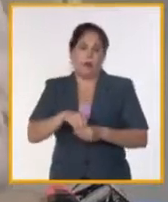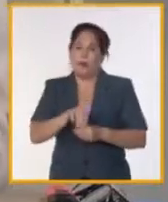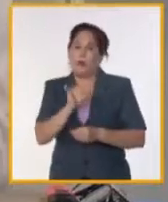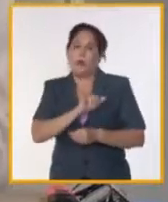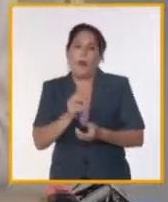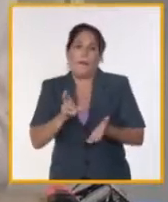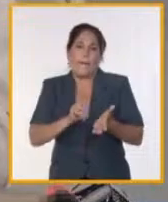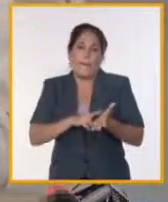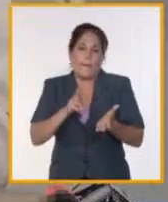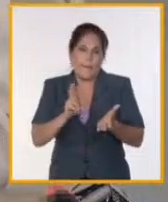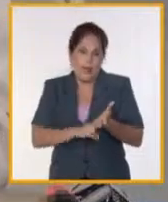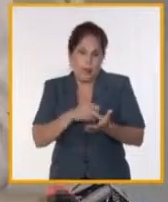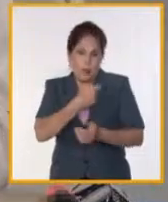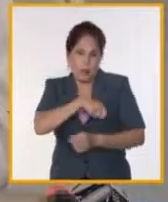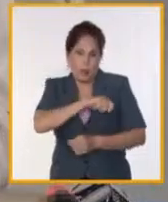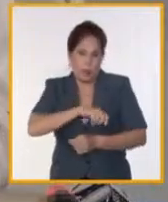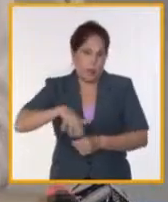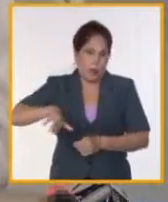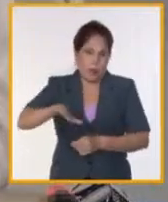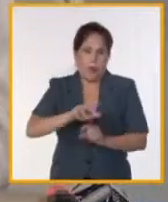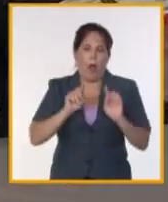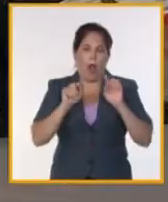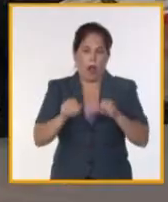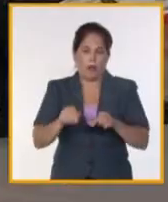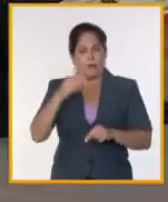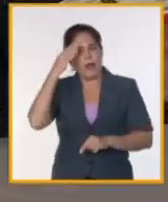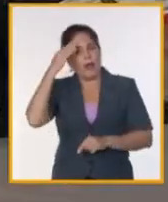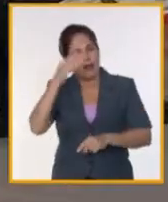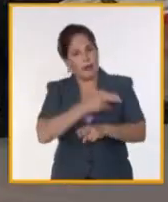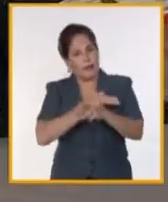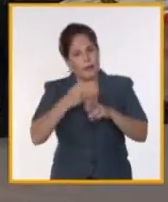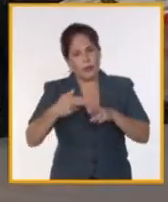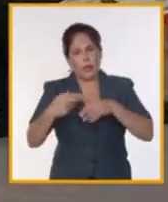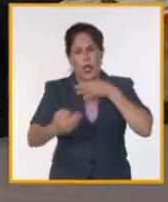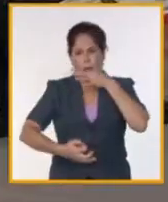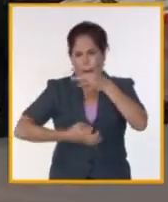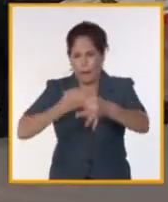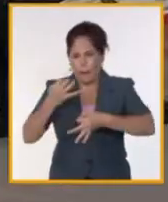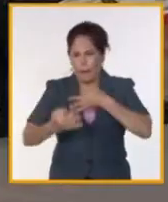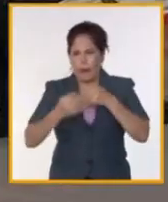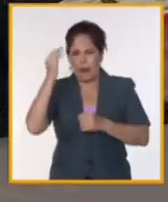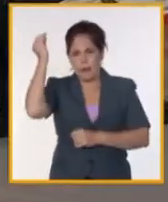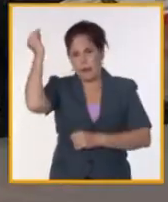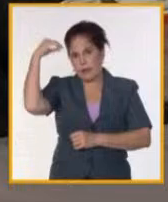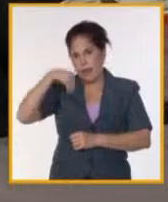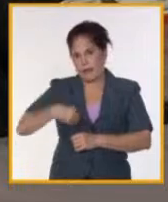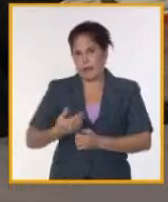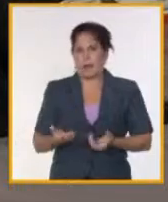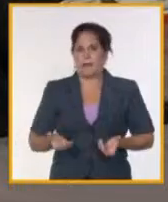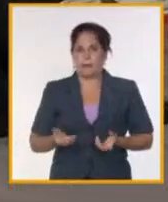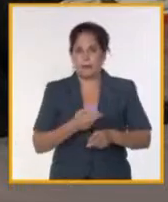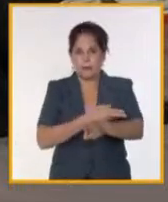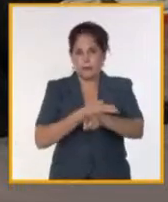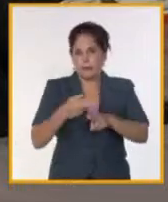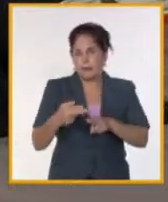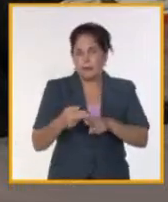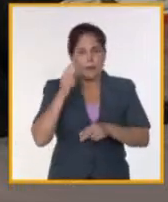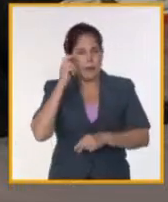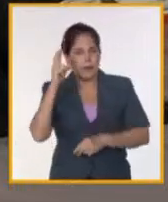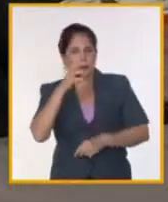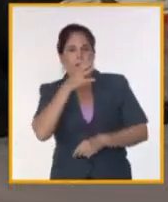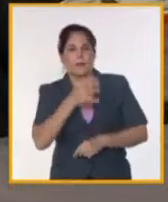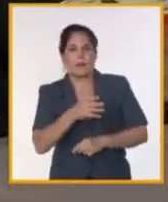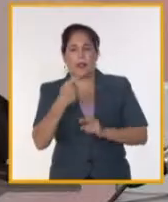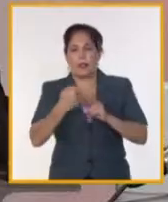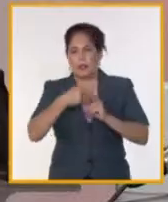miembro más de esa población del cobre. Le agradezco, Fabio, que gracias a usted hemos podido traer a nuestra mesa redonda este recuerdo de